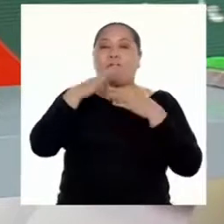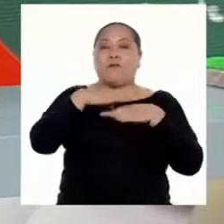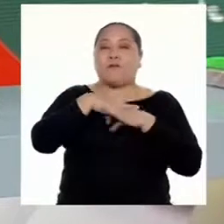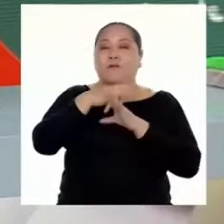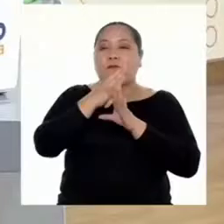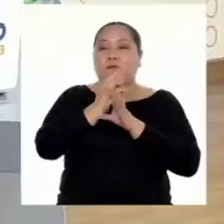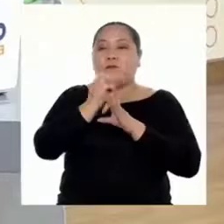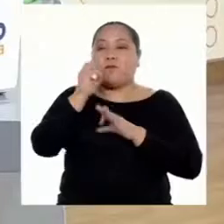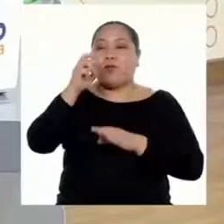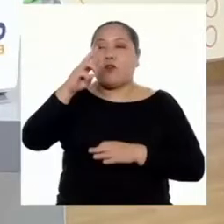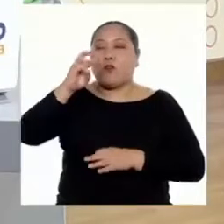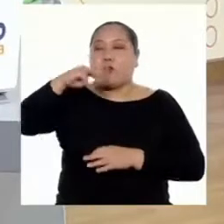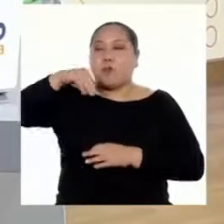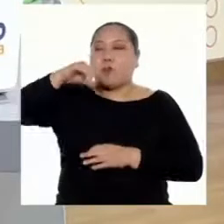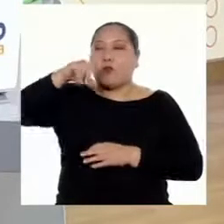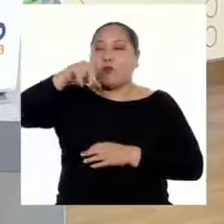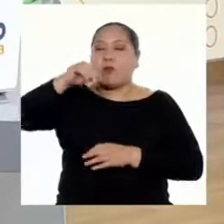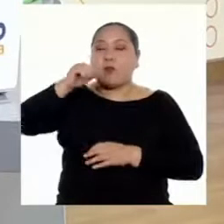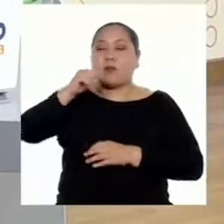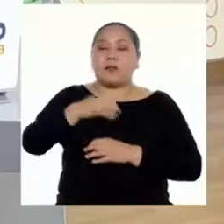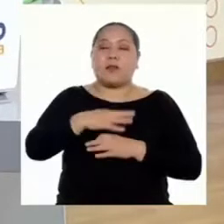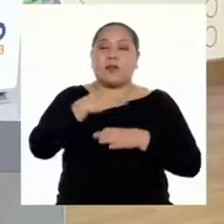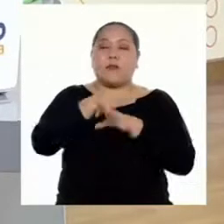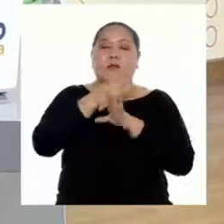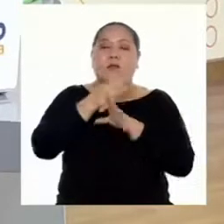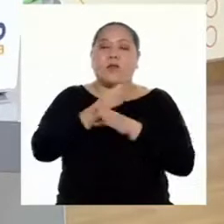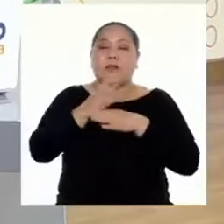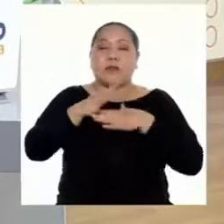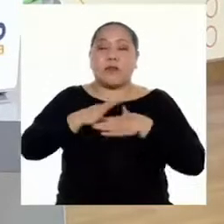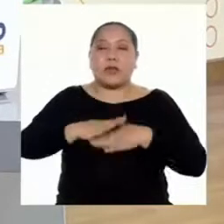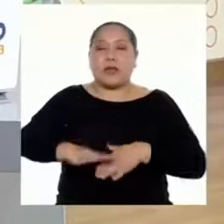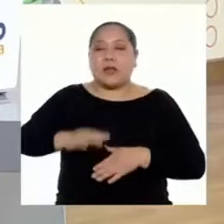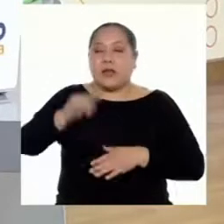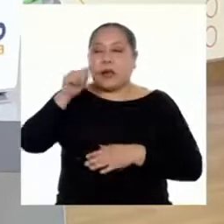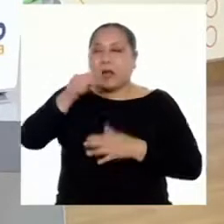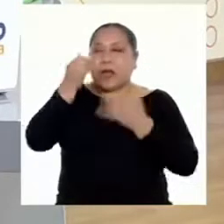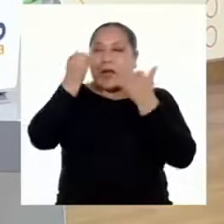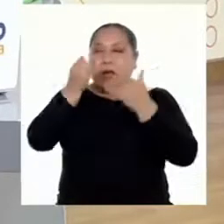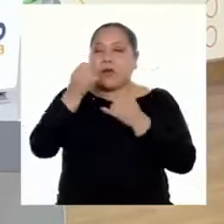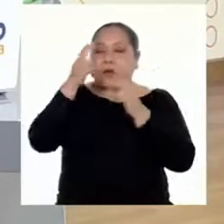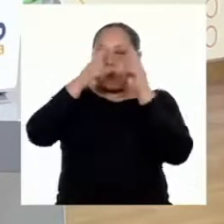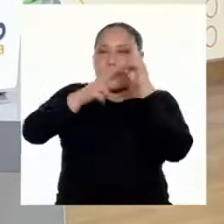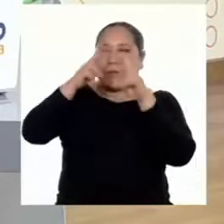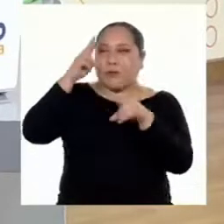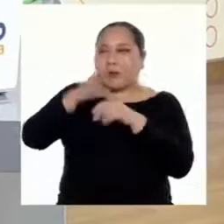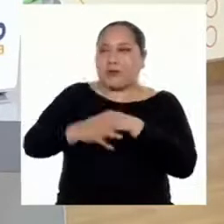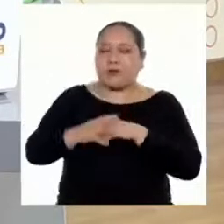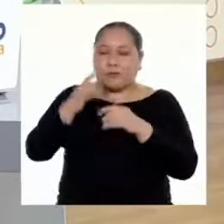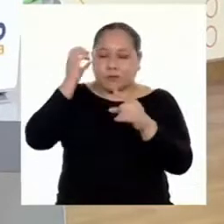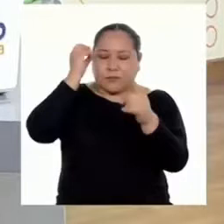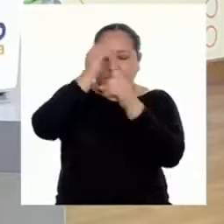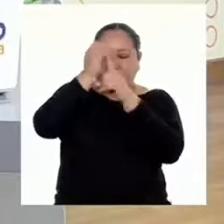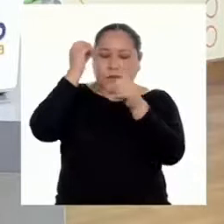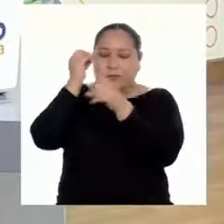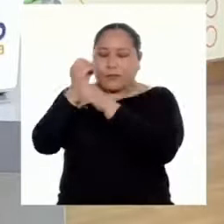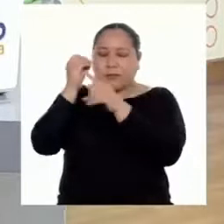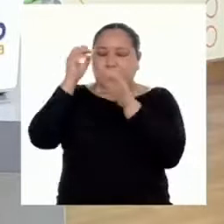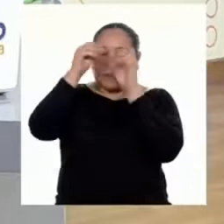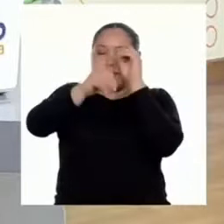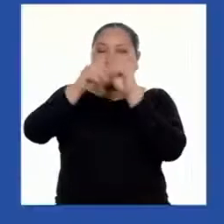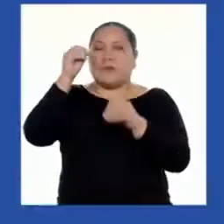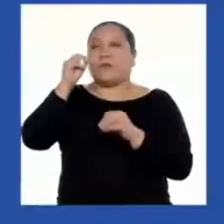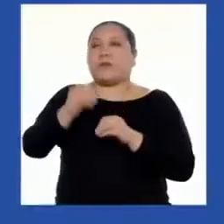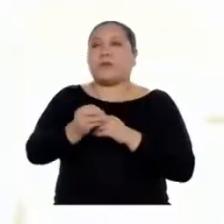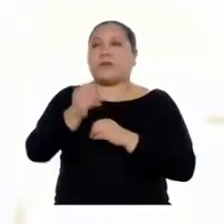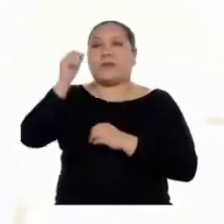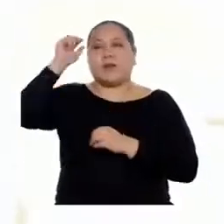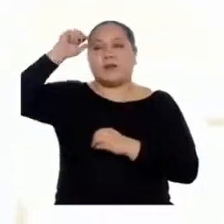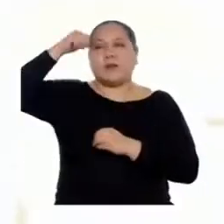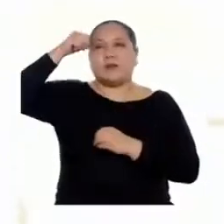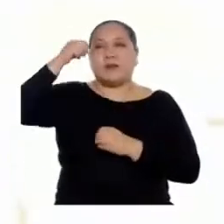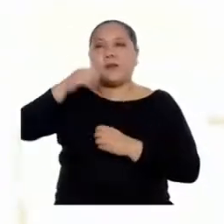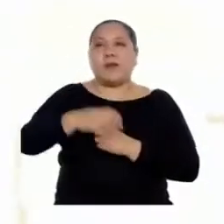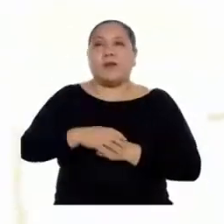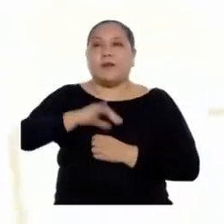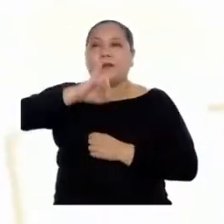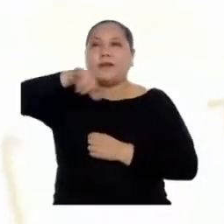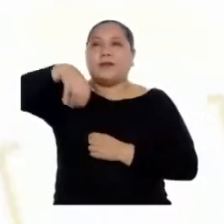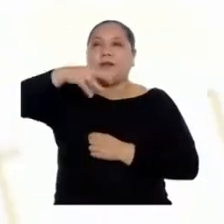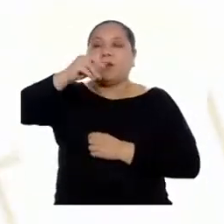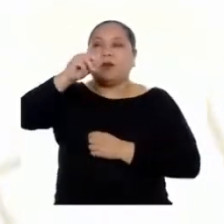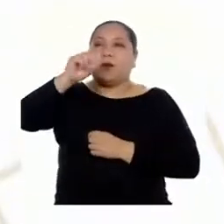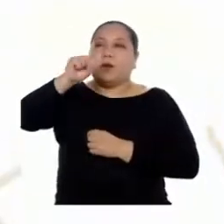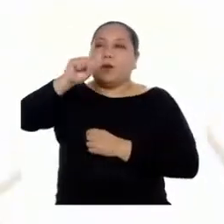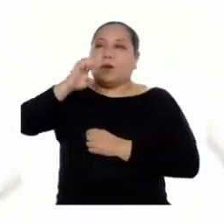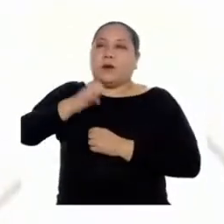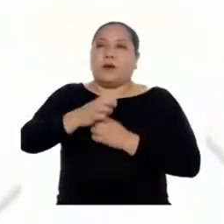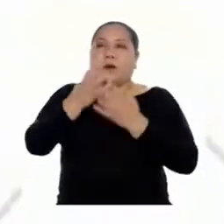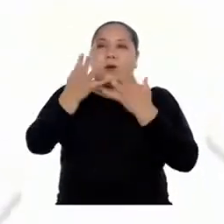flexible. Ahora les toca a ustedes dar respuesta al reto que planteamos inicialmente. Vamos a recordar. José